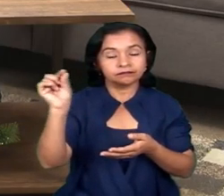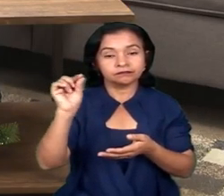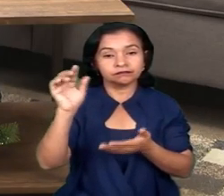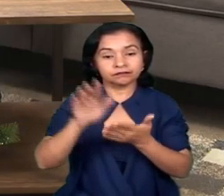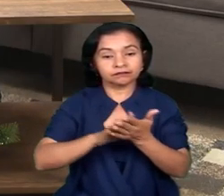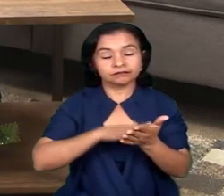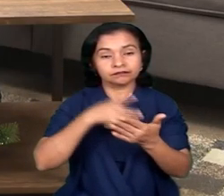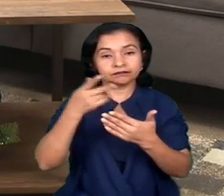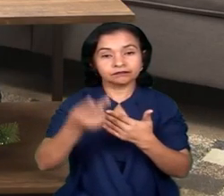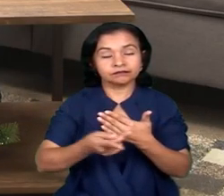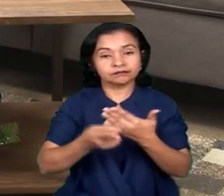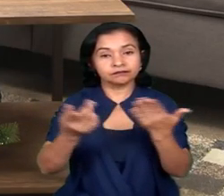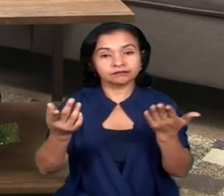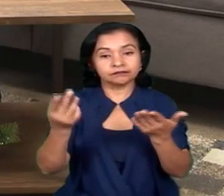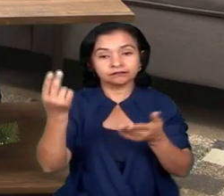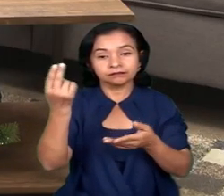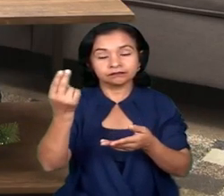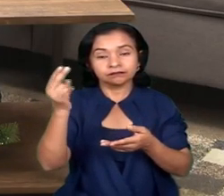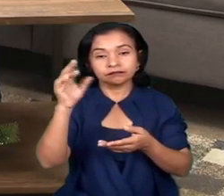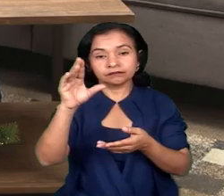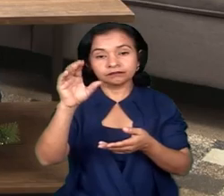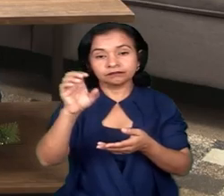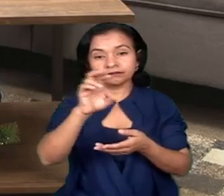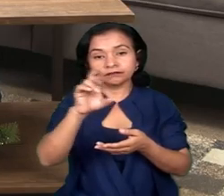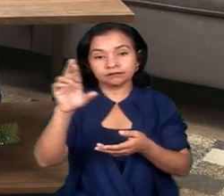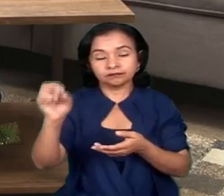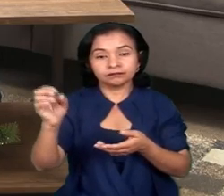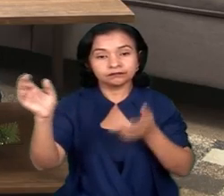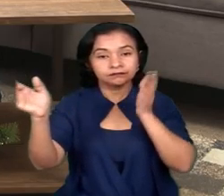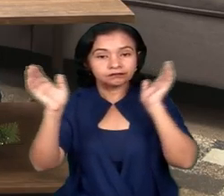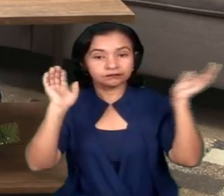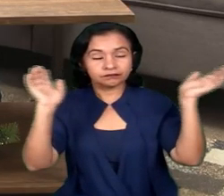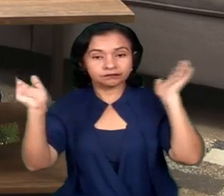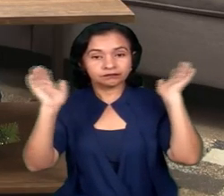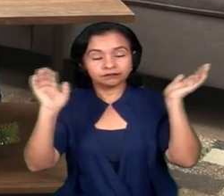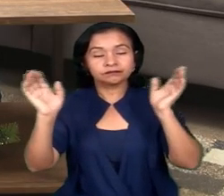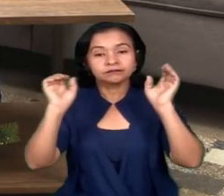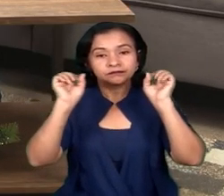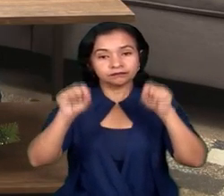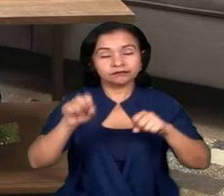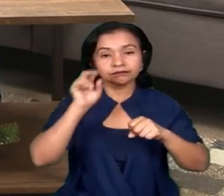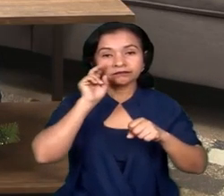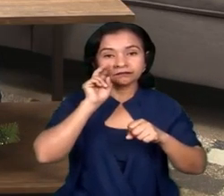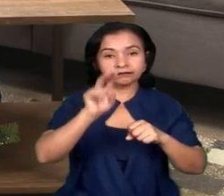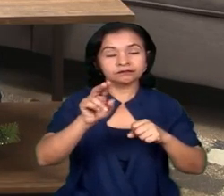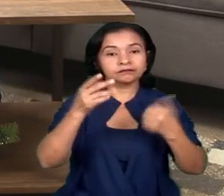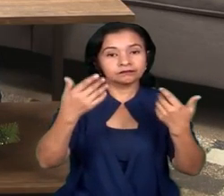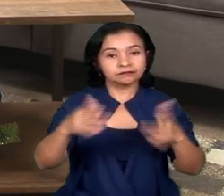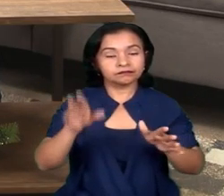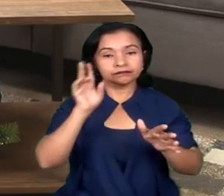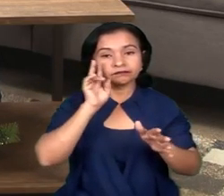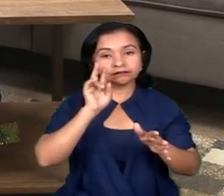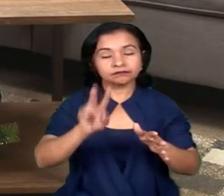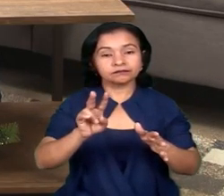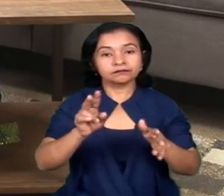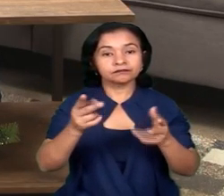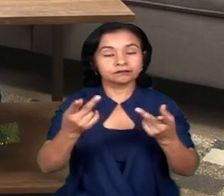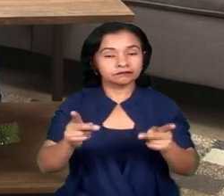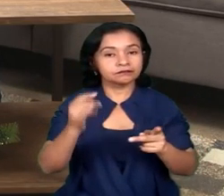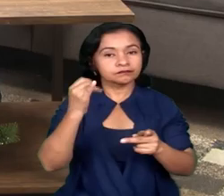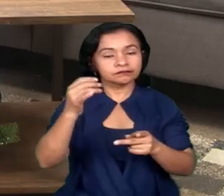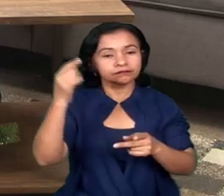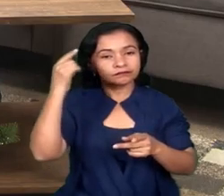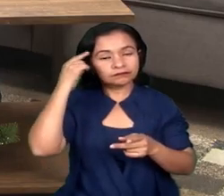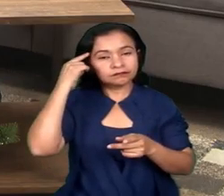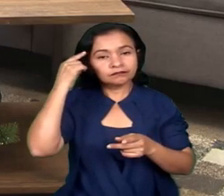programa de Usuracero también entró al mercado. Nosotros hemos podido contactar y hemos hecho, pero sí creemos